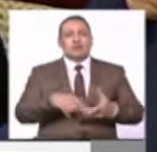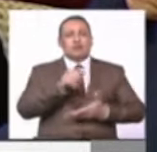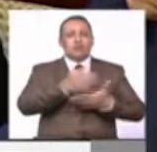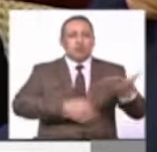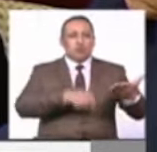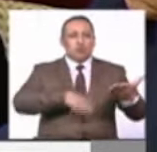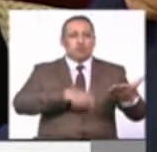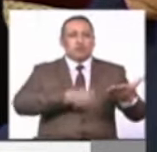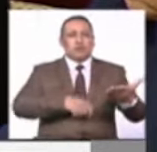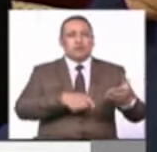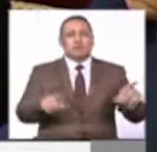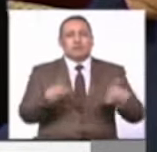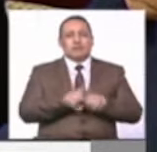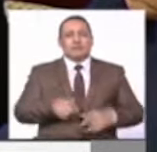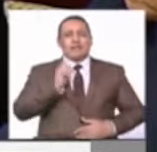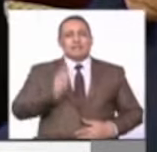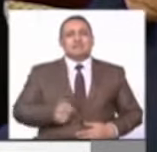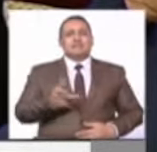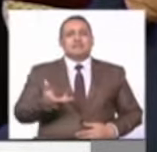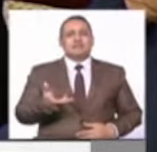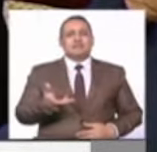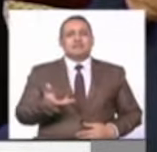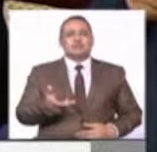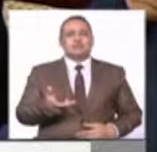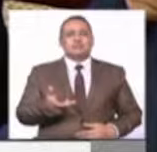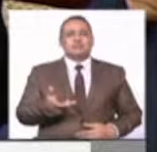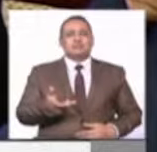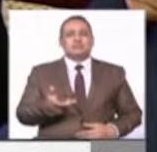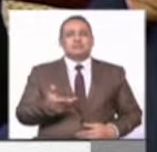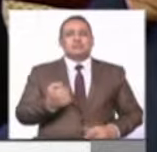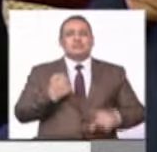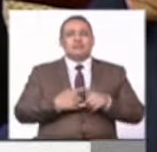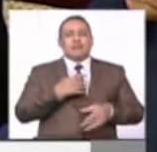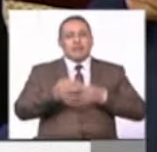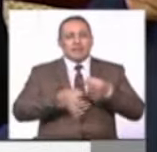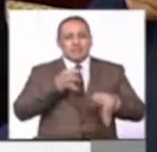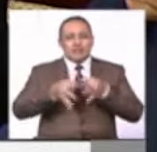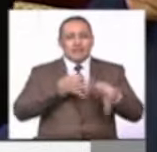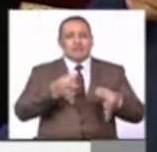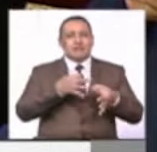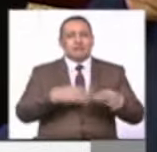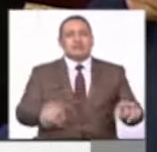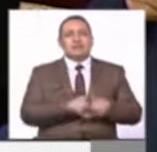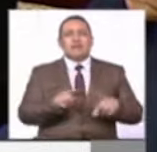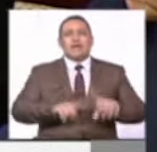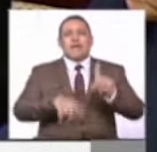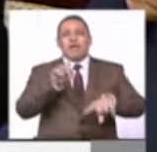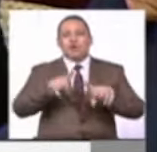contratos las sentencias para explicárselas a quienes no son